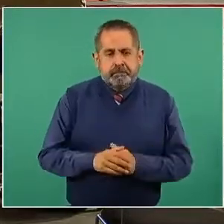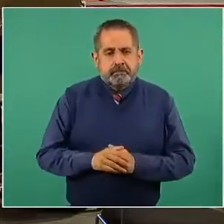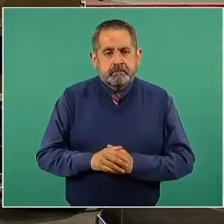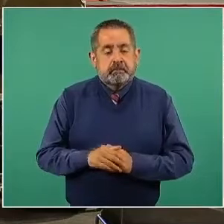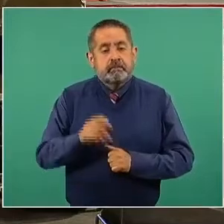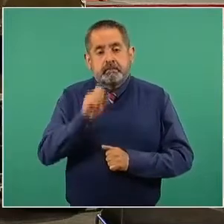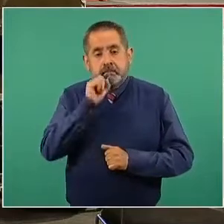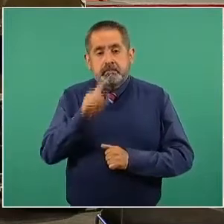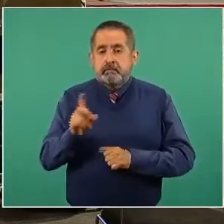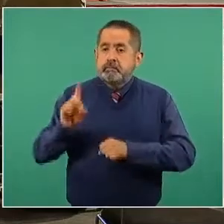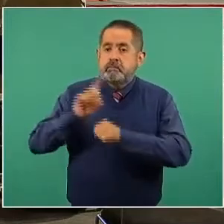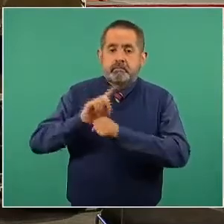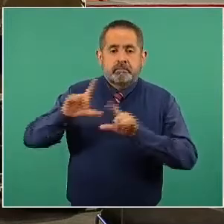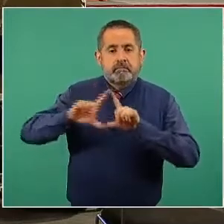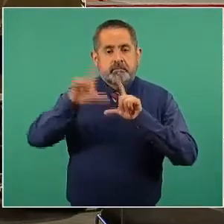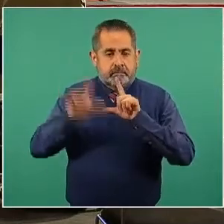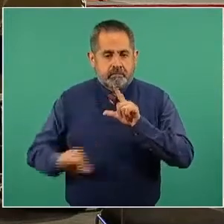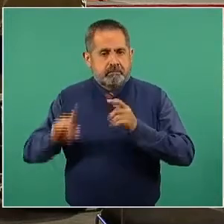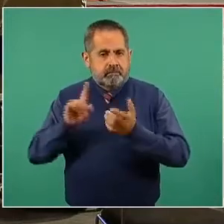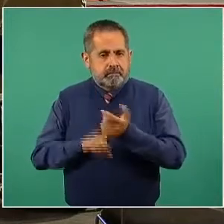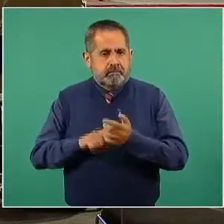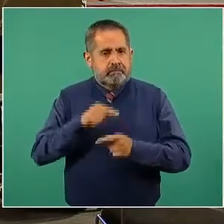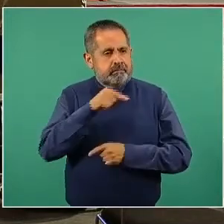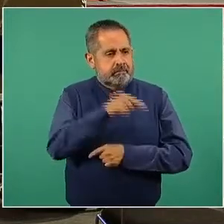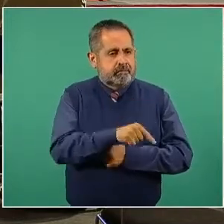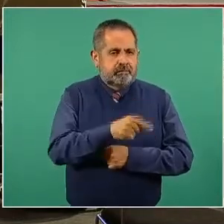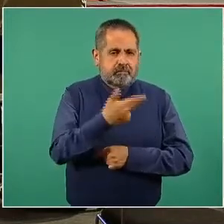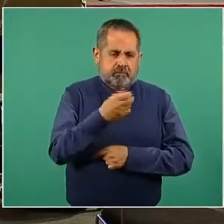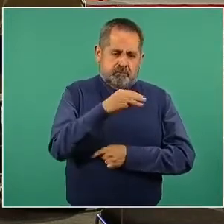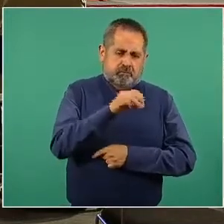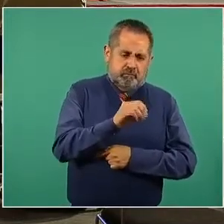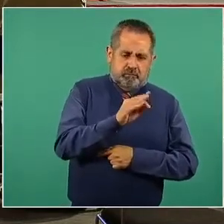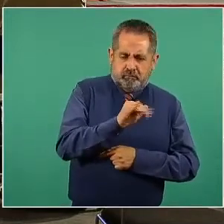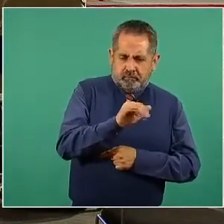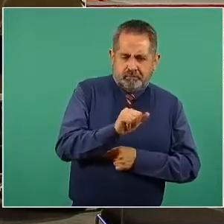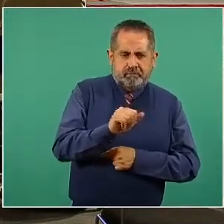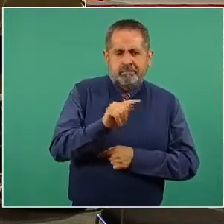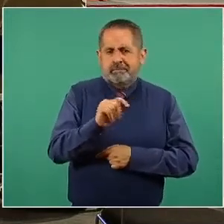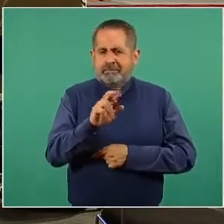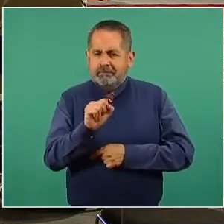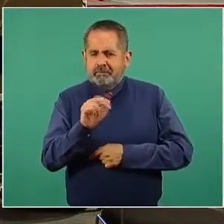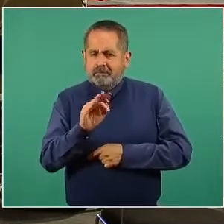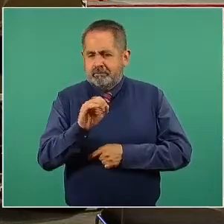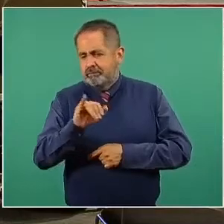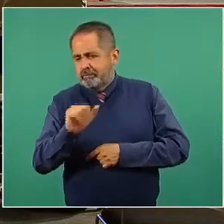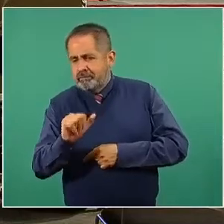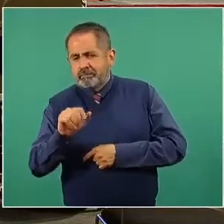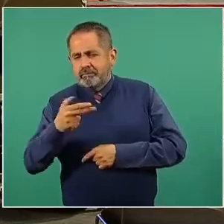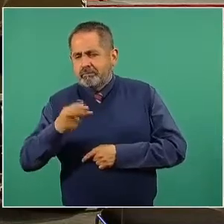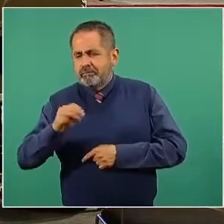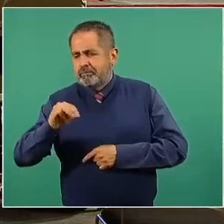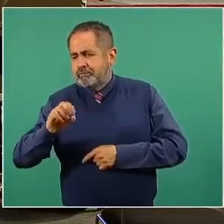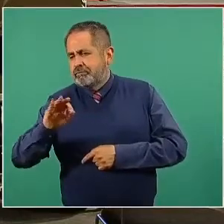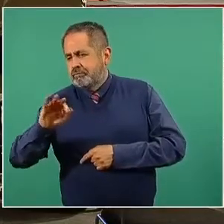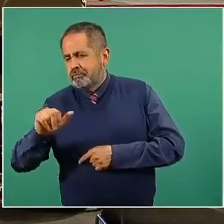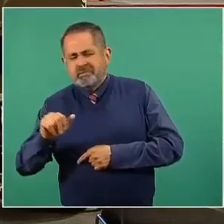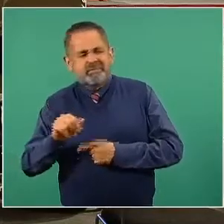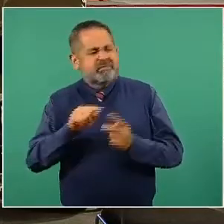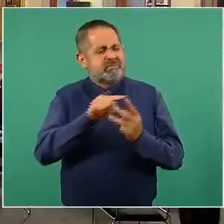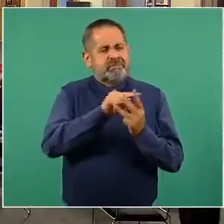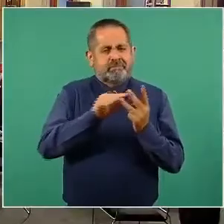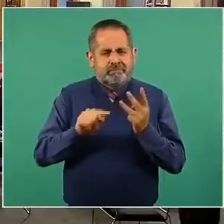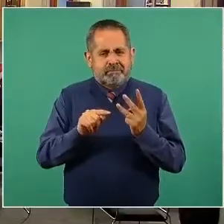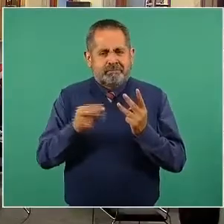contra la homofobia, la lesbofobia y la transfobia. Hay una pequeña discrepancia entre las